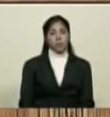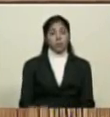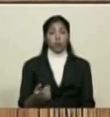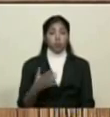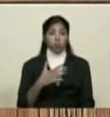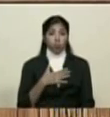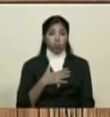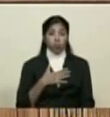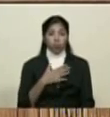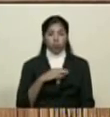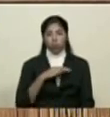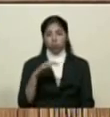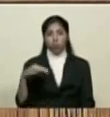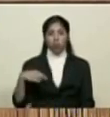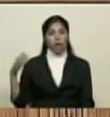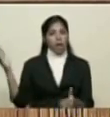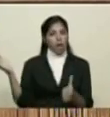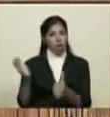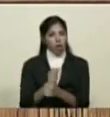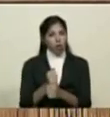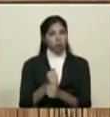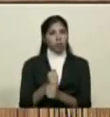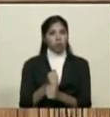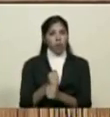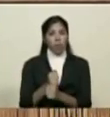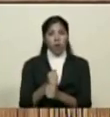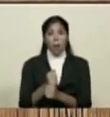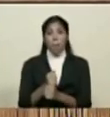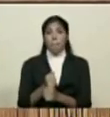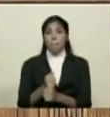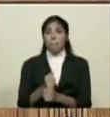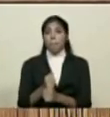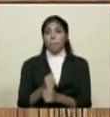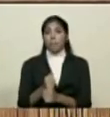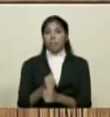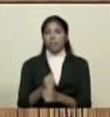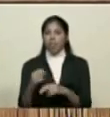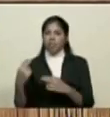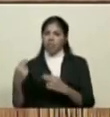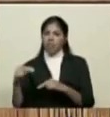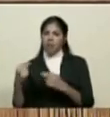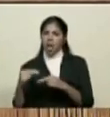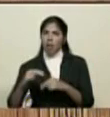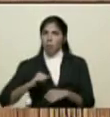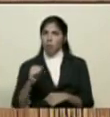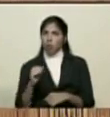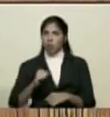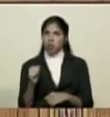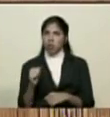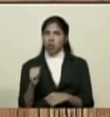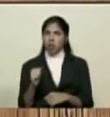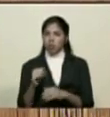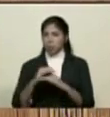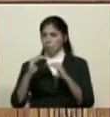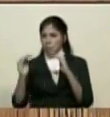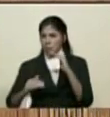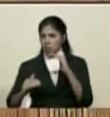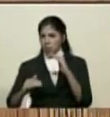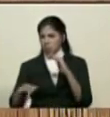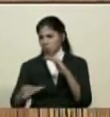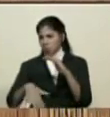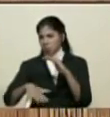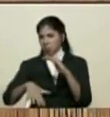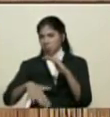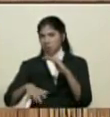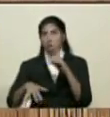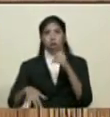encontrado desde funcionarios de un nivel, un rango menor, que no tienen que ver con